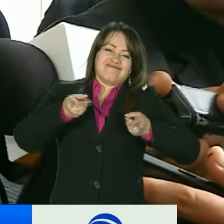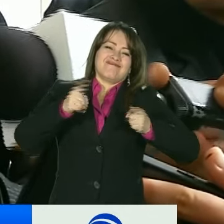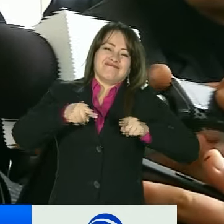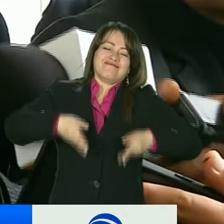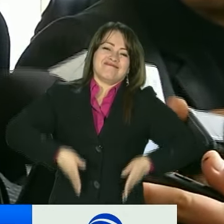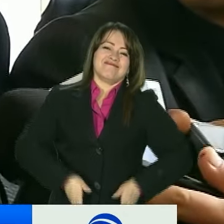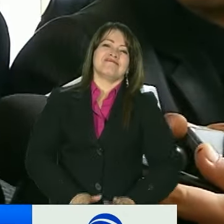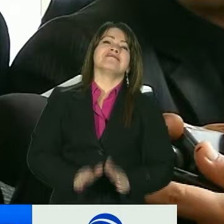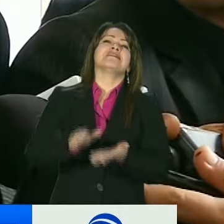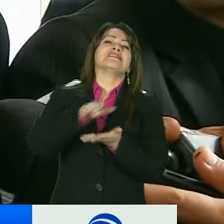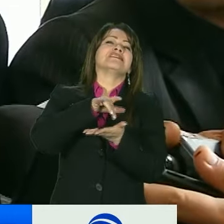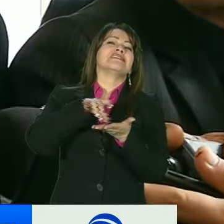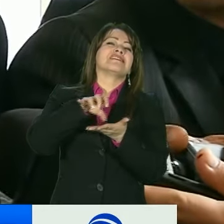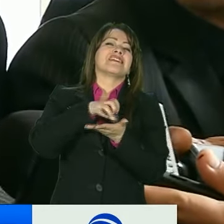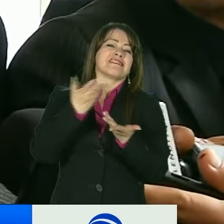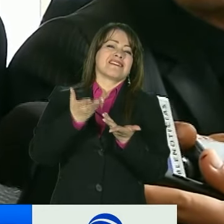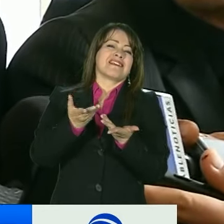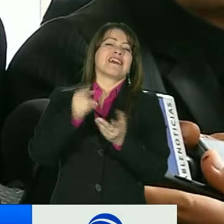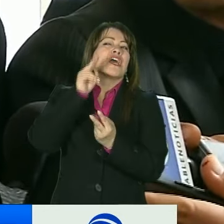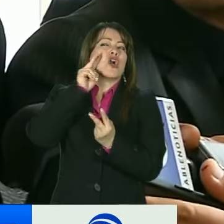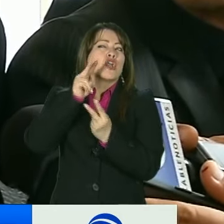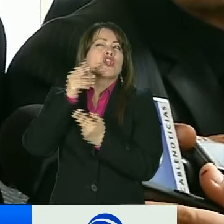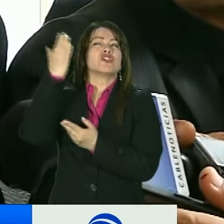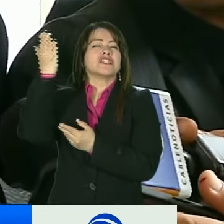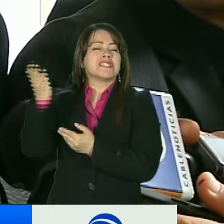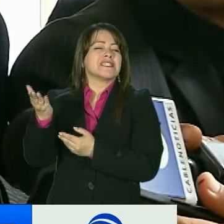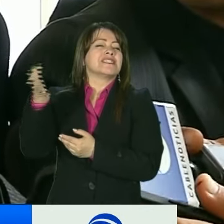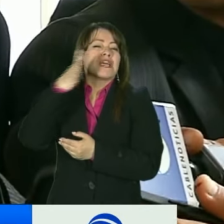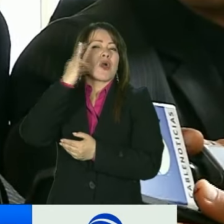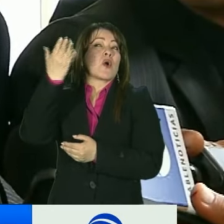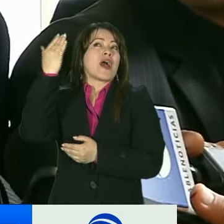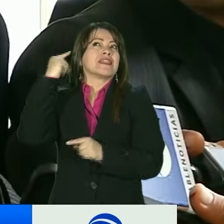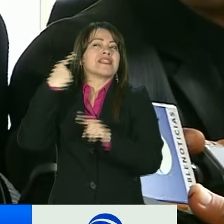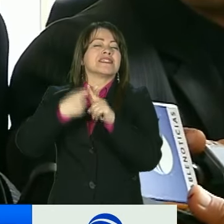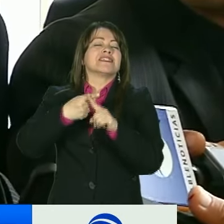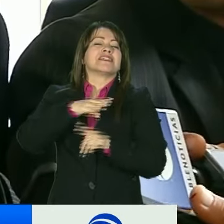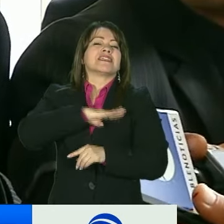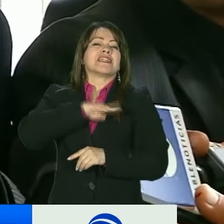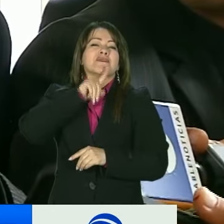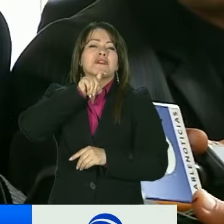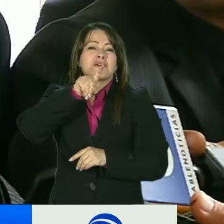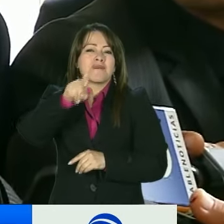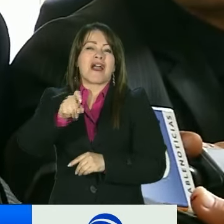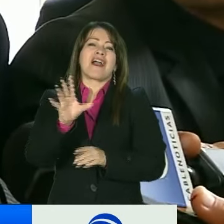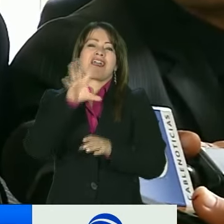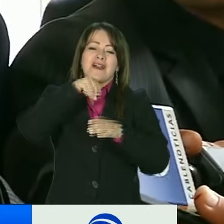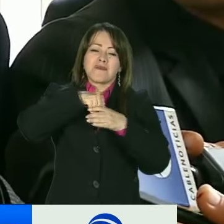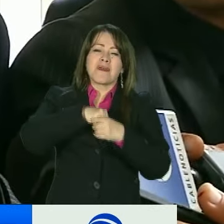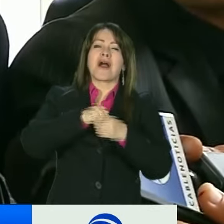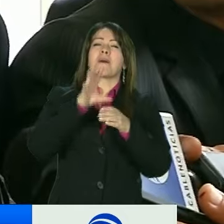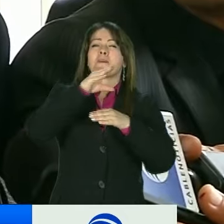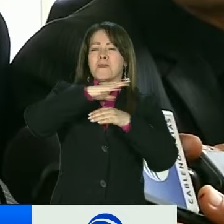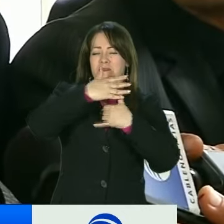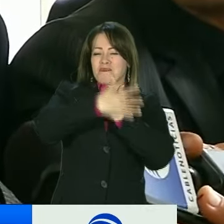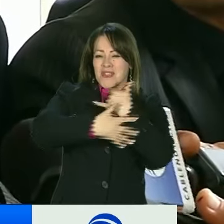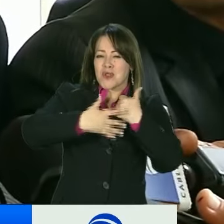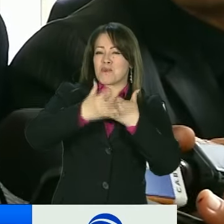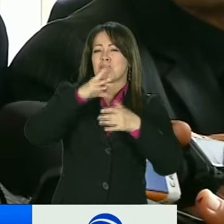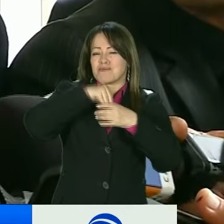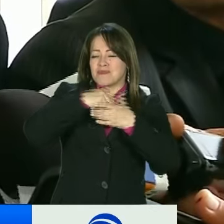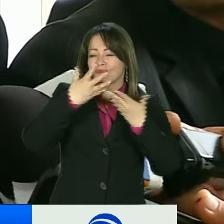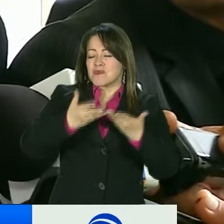muy bien con él cuando fue alcalde de Bucaramanga y aquí en el Ministerio del Interior en los temas de seguridad y convivencia. Creo que fue un